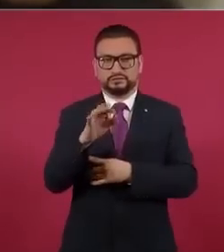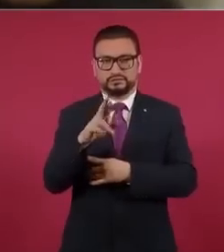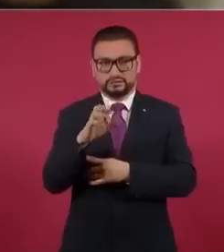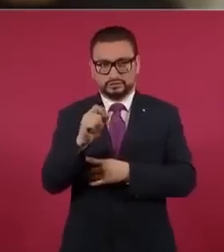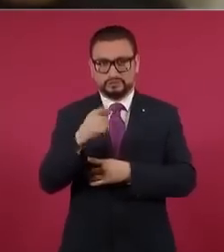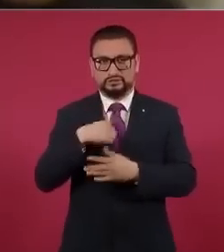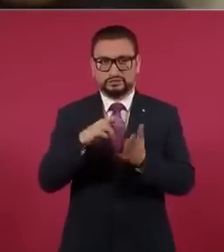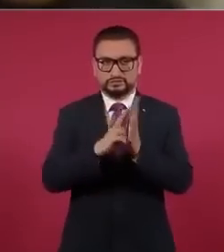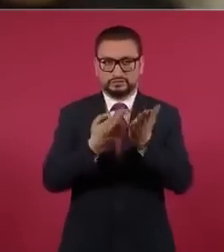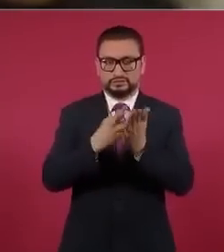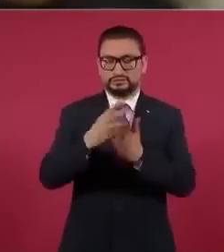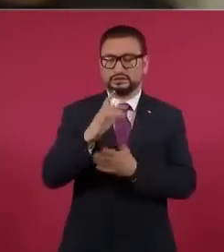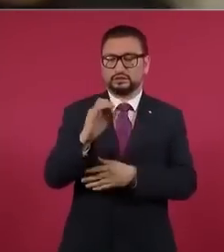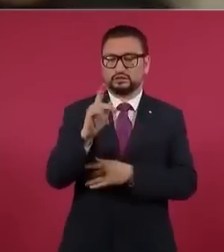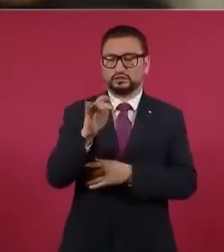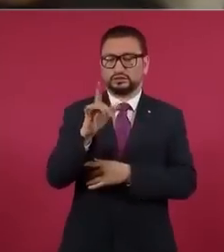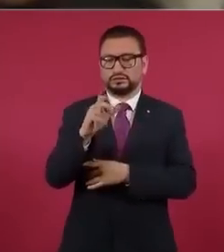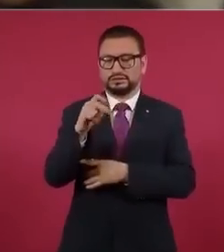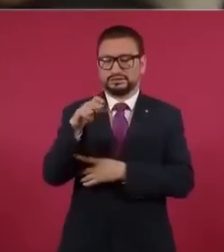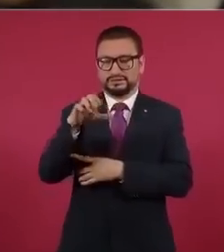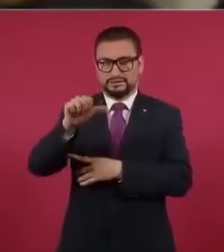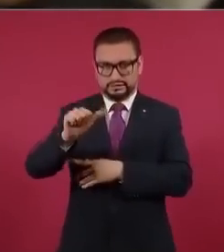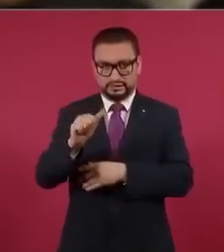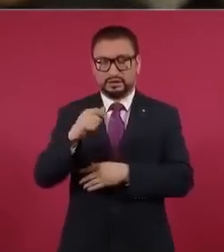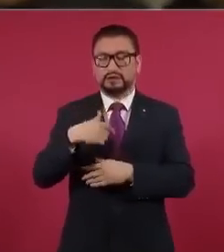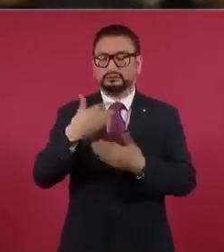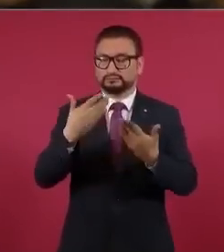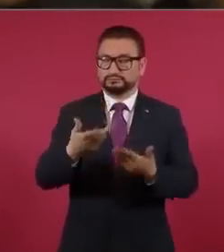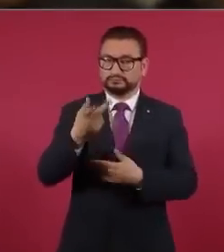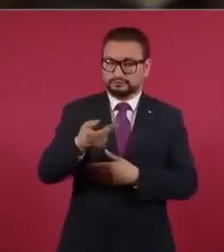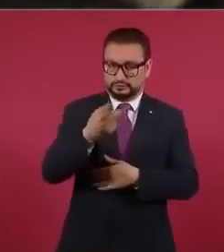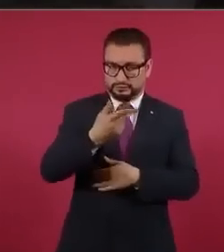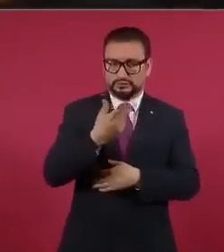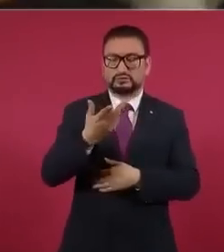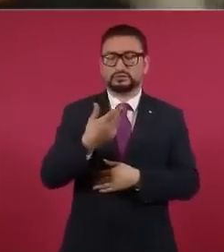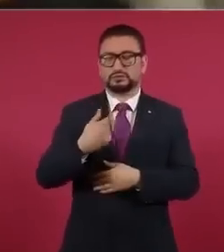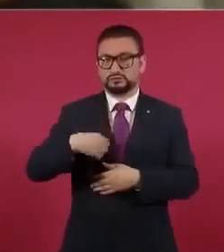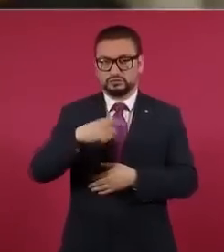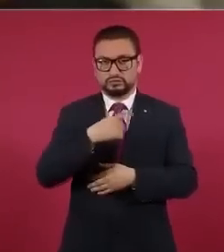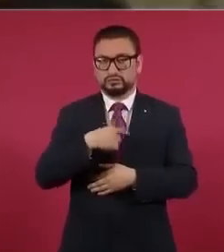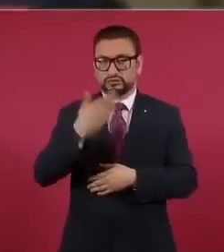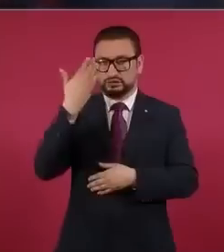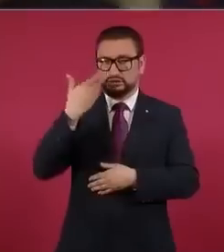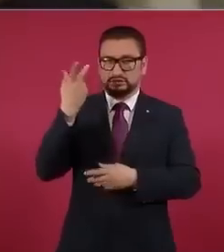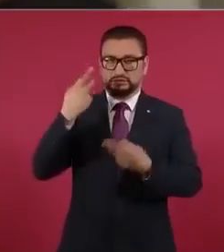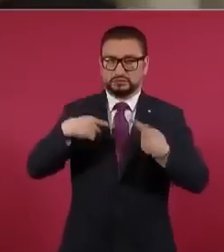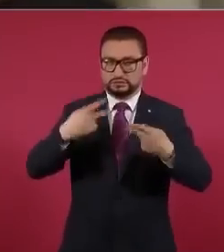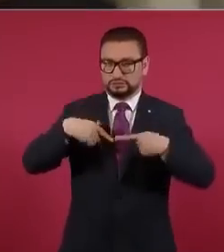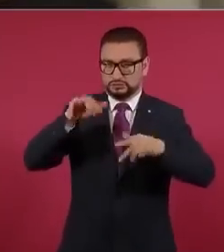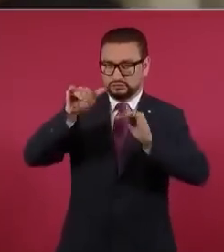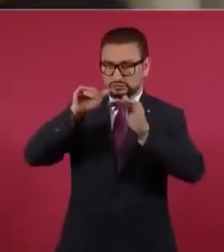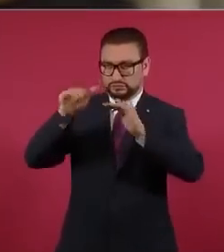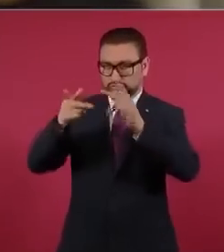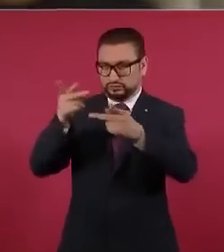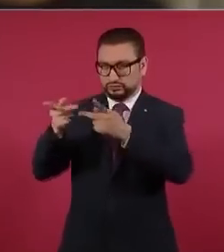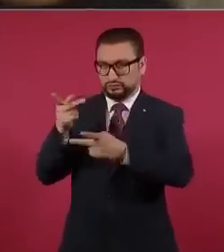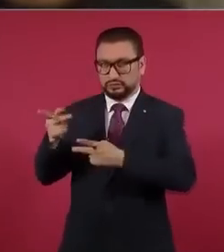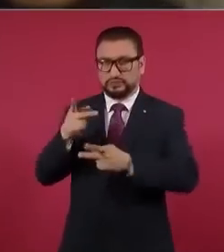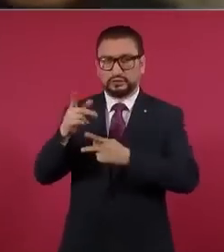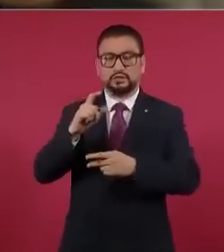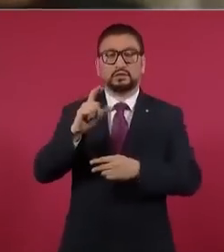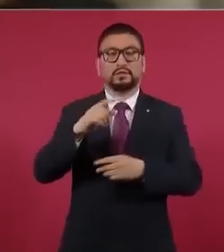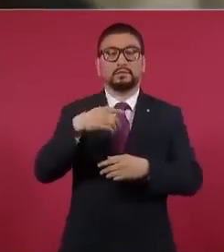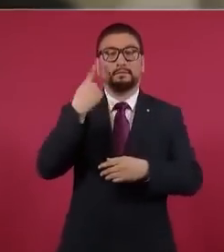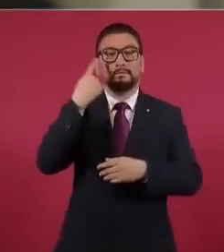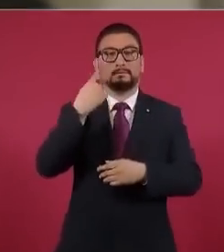Contralínea. Presidente, más allá de esta consulta ciudadana que se hizo para juzgar a los